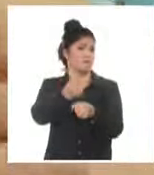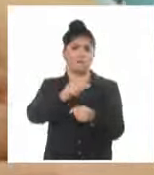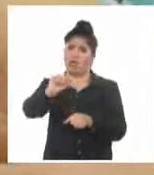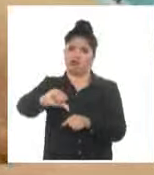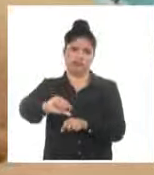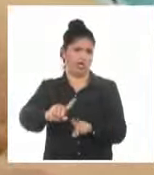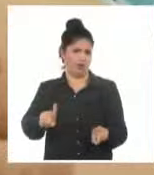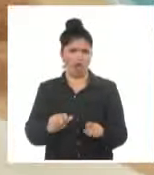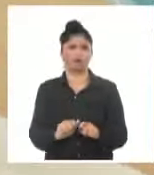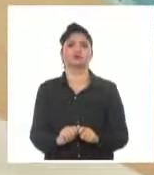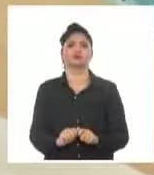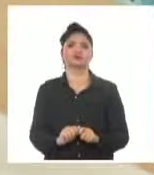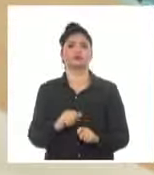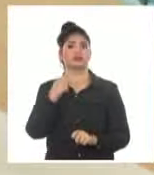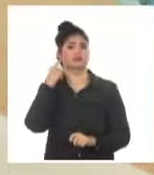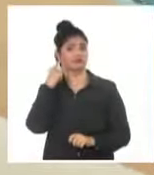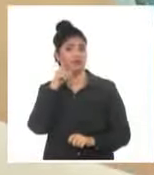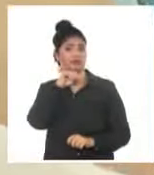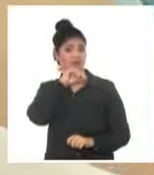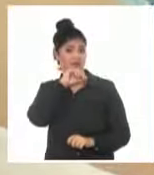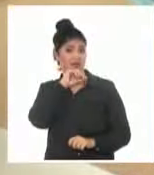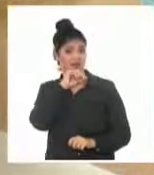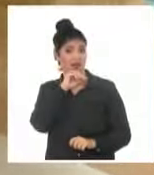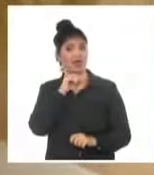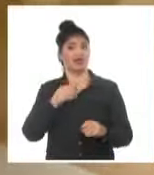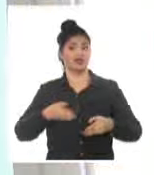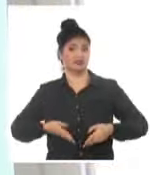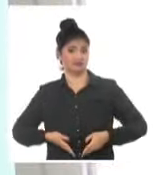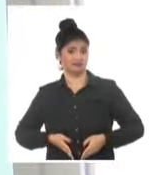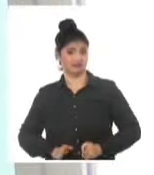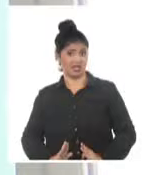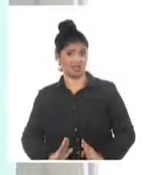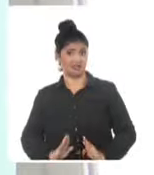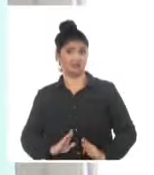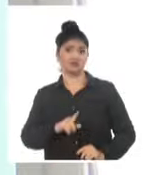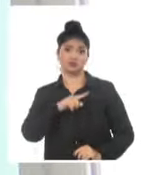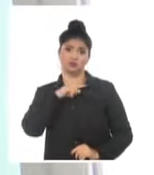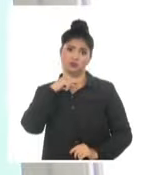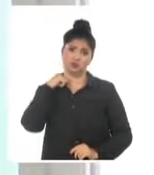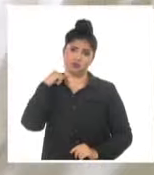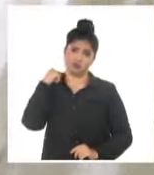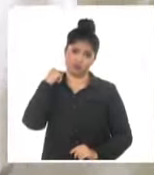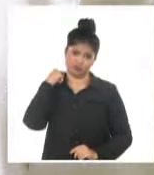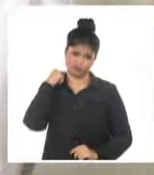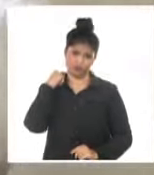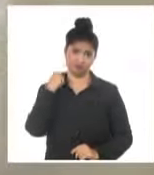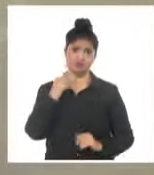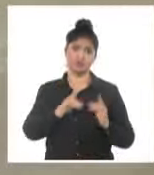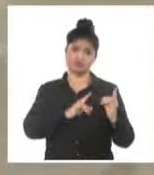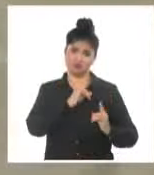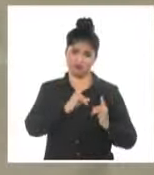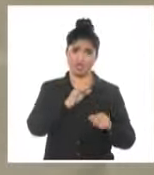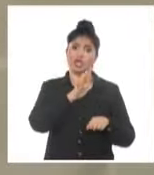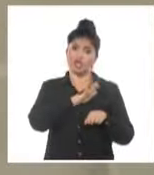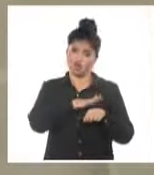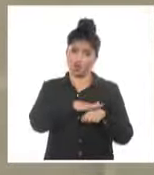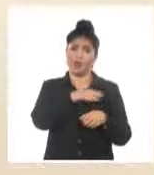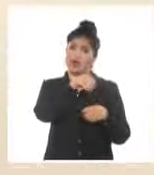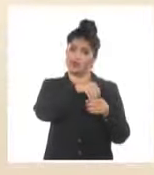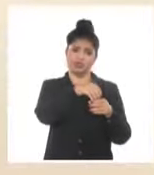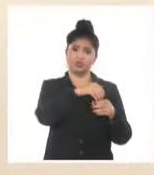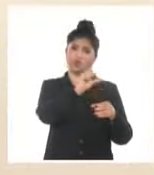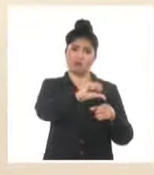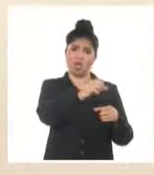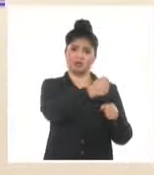sufrió Joannia como madre. Ahora volvimos a encontrarla aquí, a punto de dar a luz. Estoy deseándolo desde hace